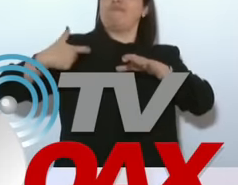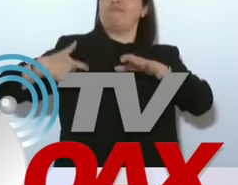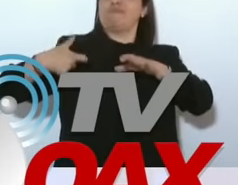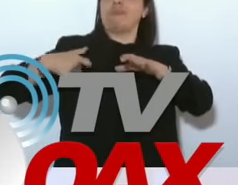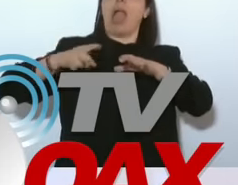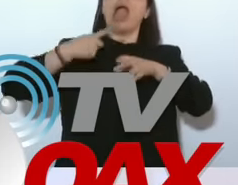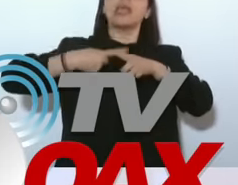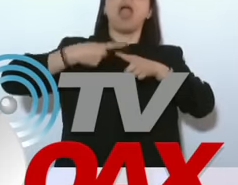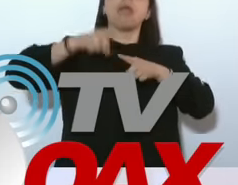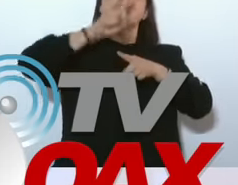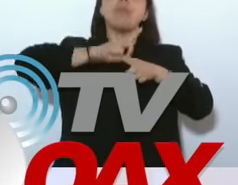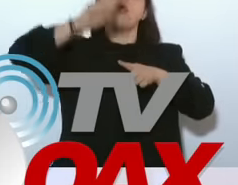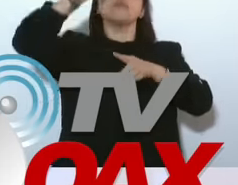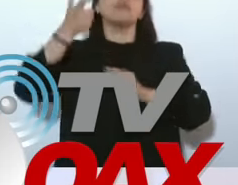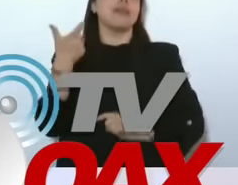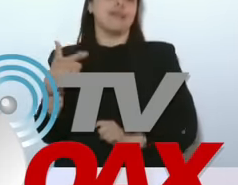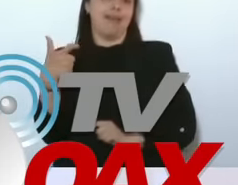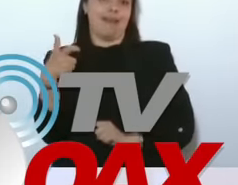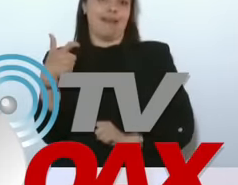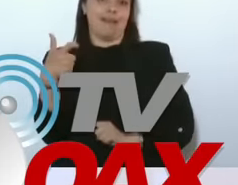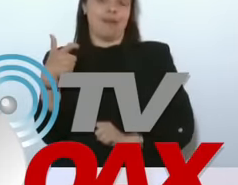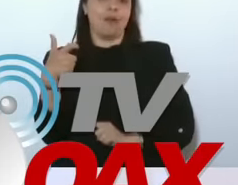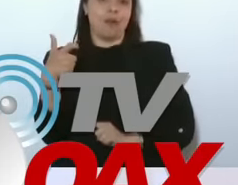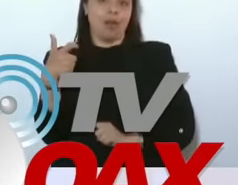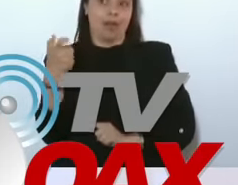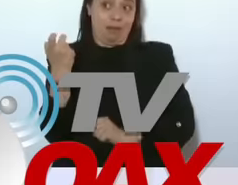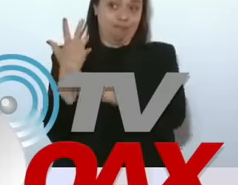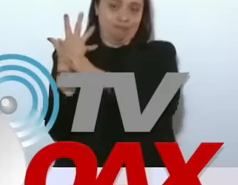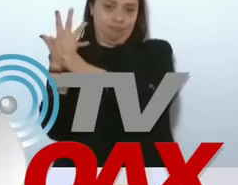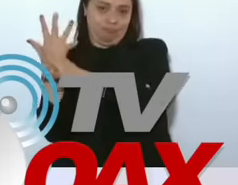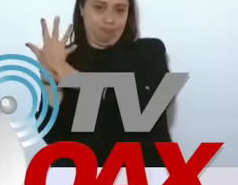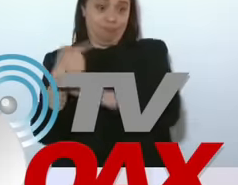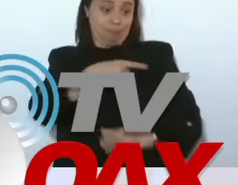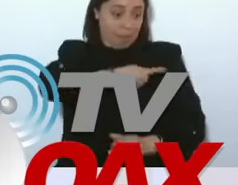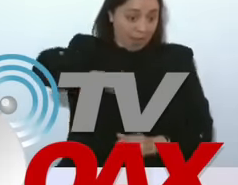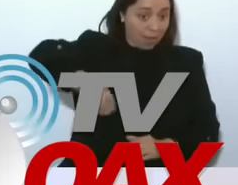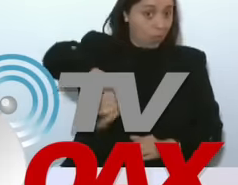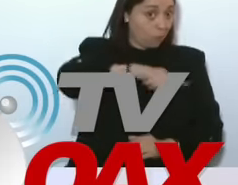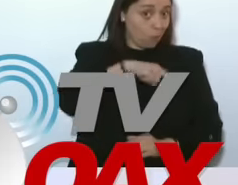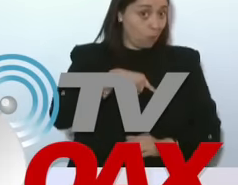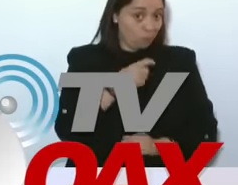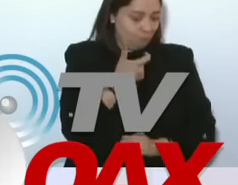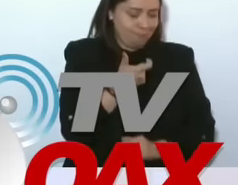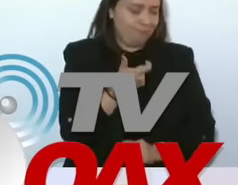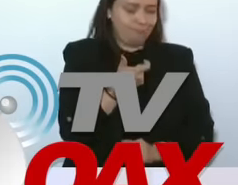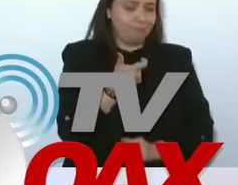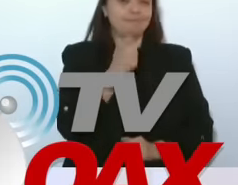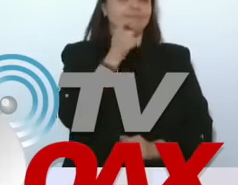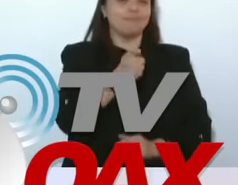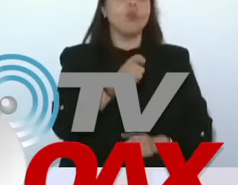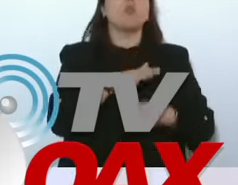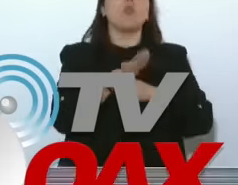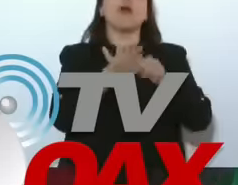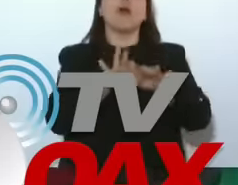para nosotros no es el dinero la felicidad.